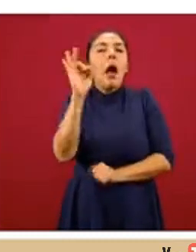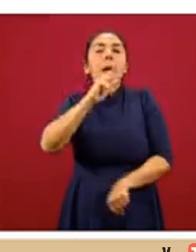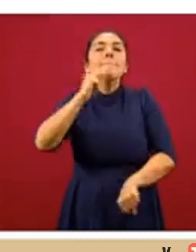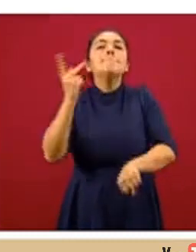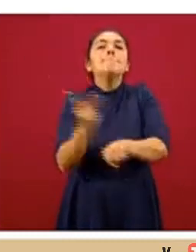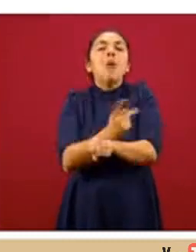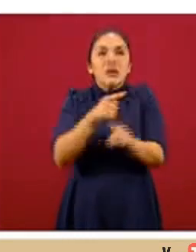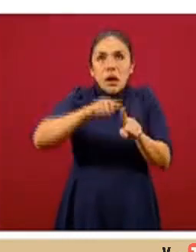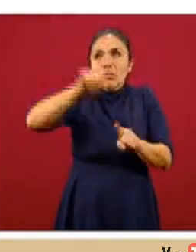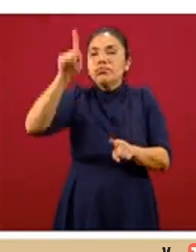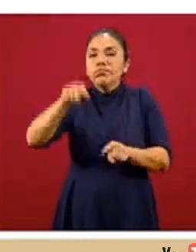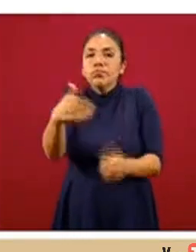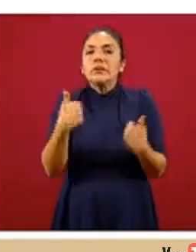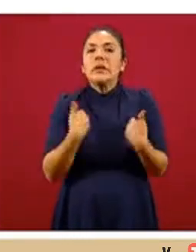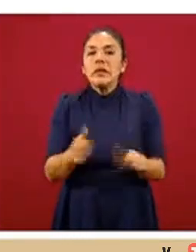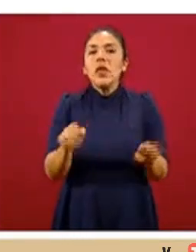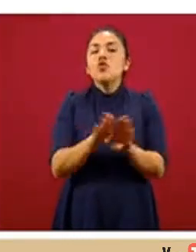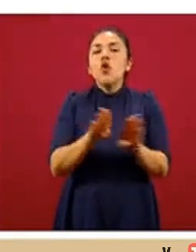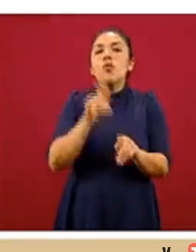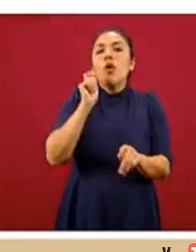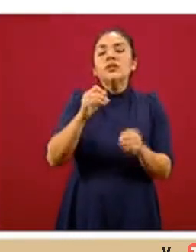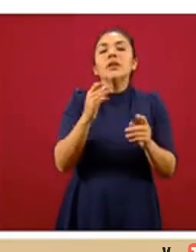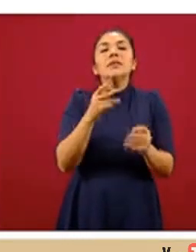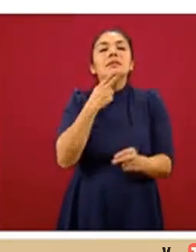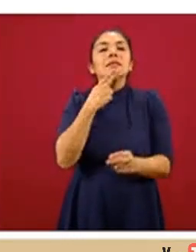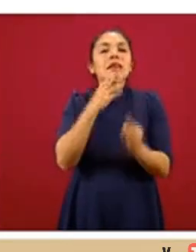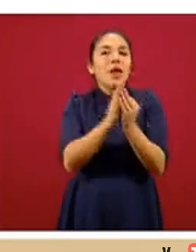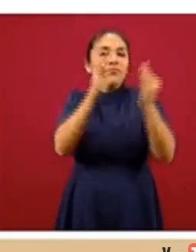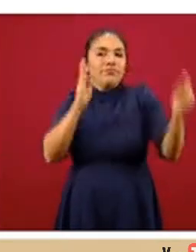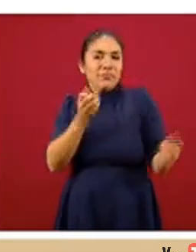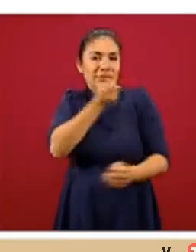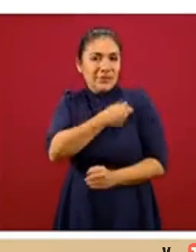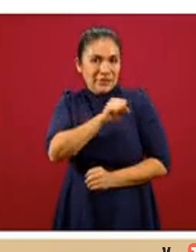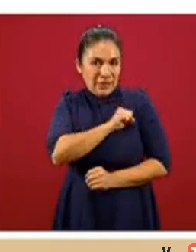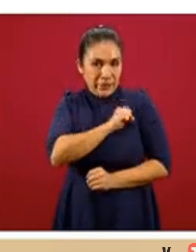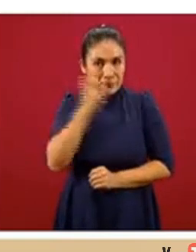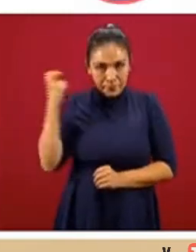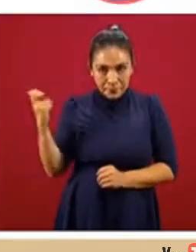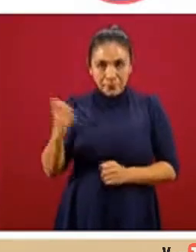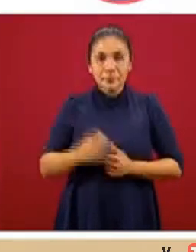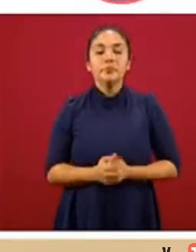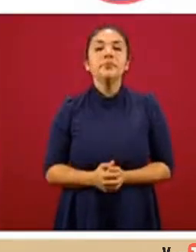esquematiza el aplanamiento de la curva. La siguiente, por favor.